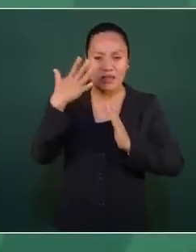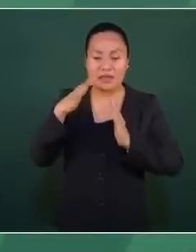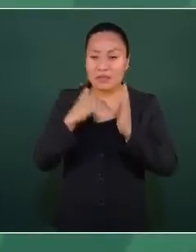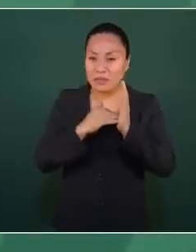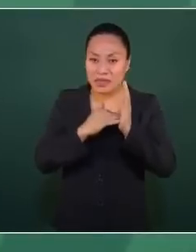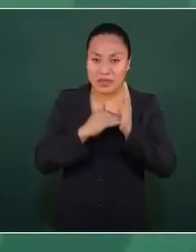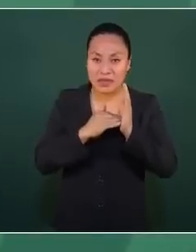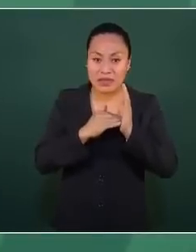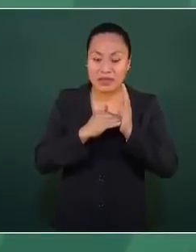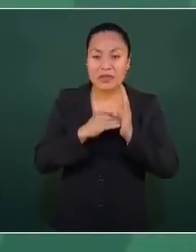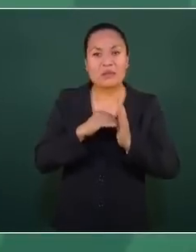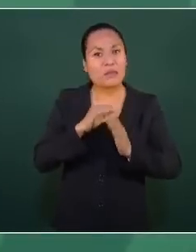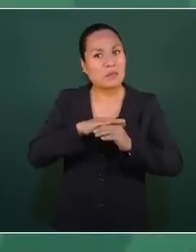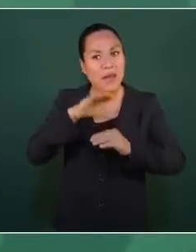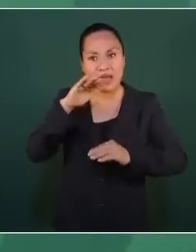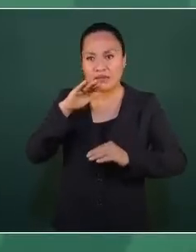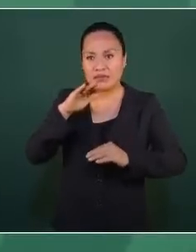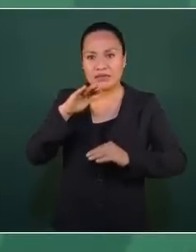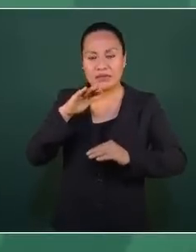30 mil